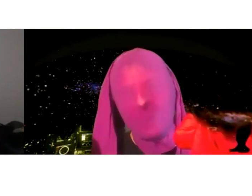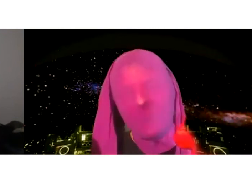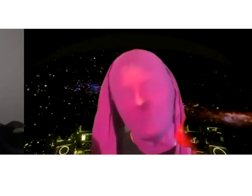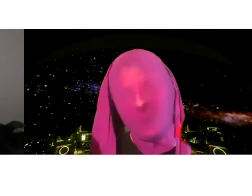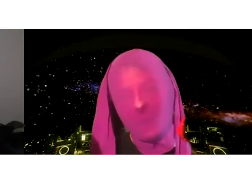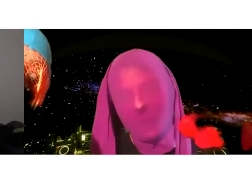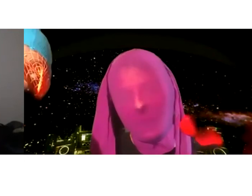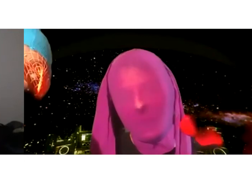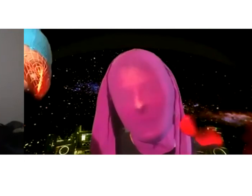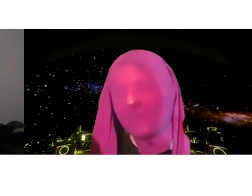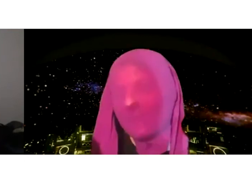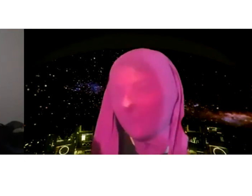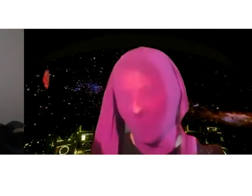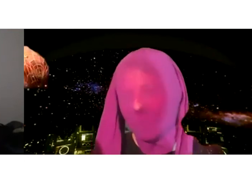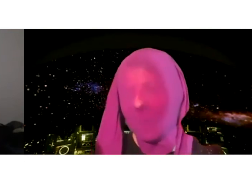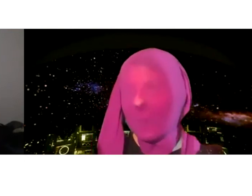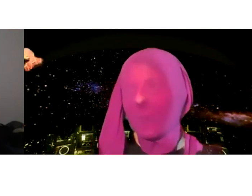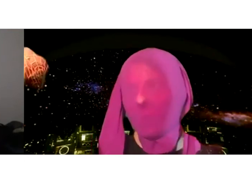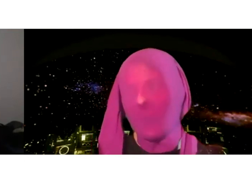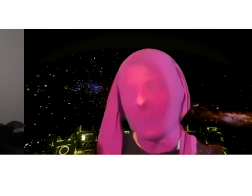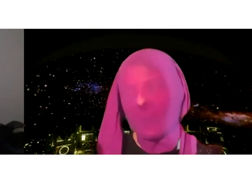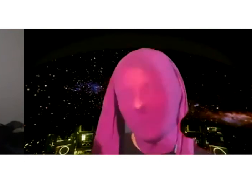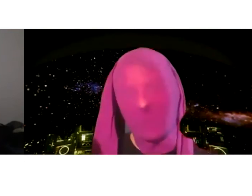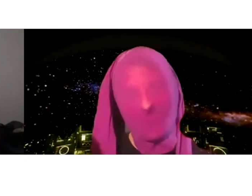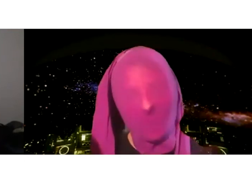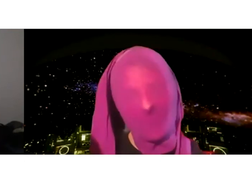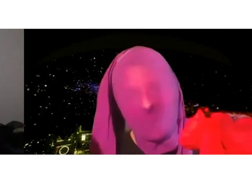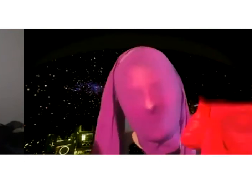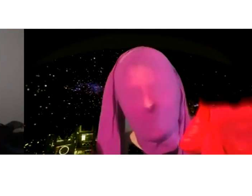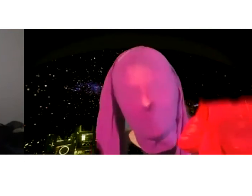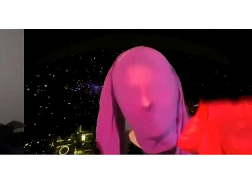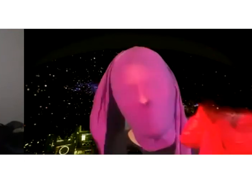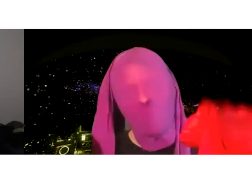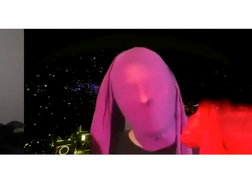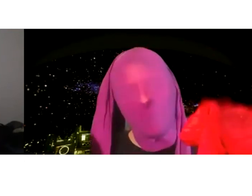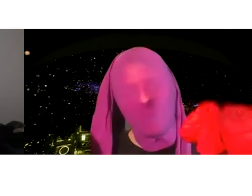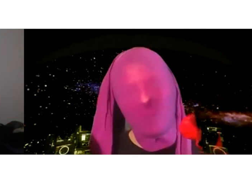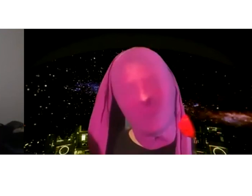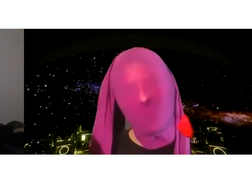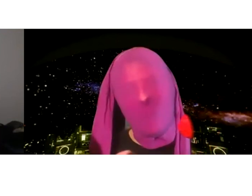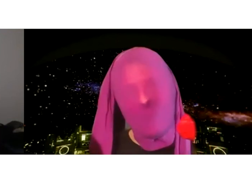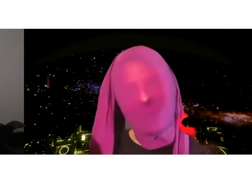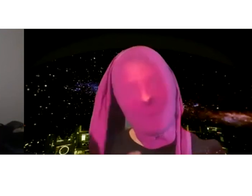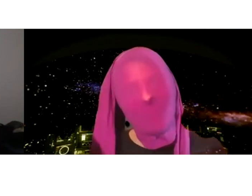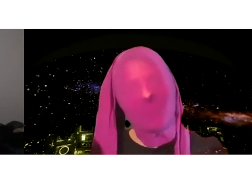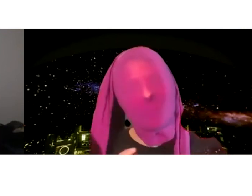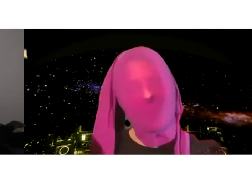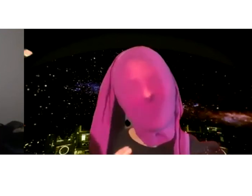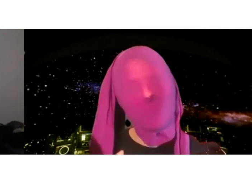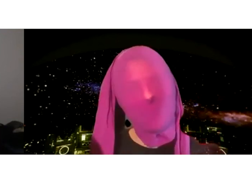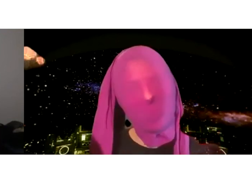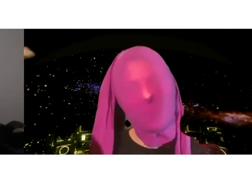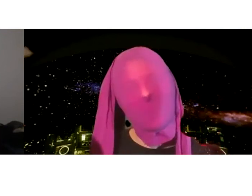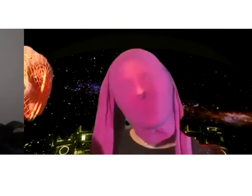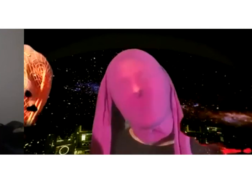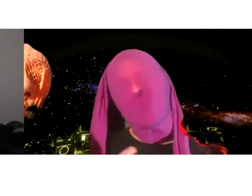estrofas en sitio para el lugar mismo. Entonces aquí también, como también el lugar cambia las